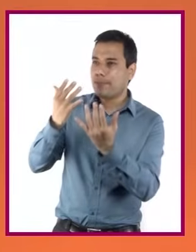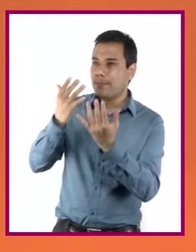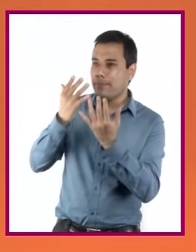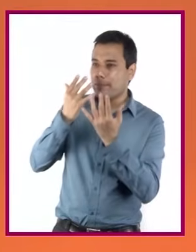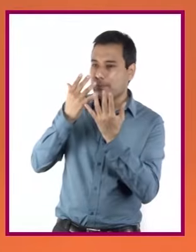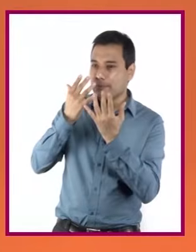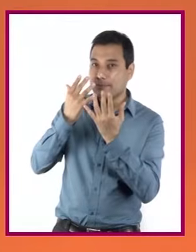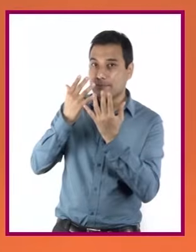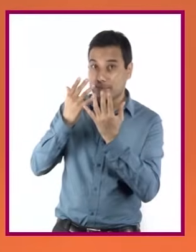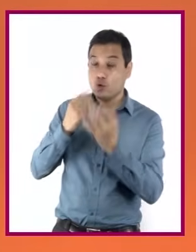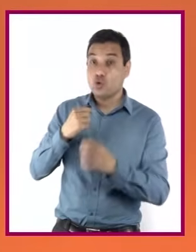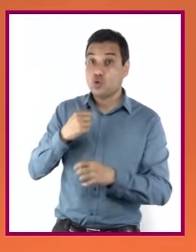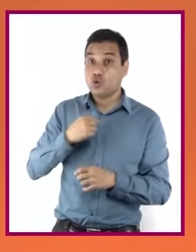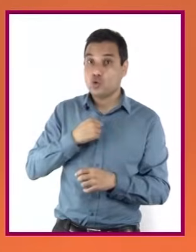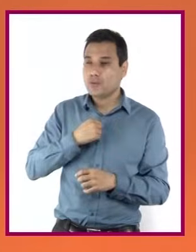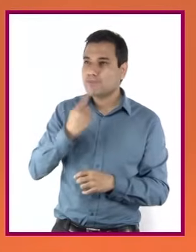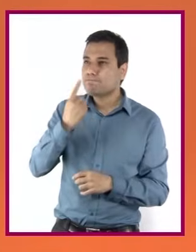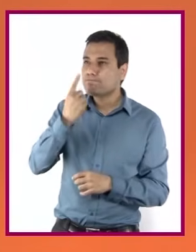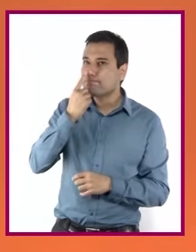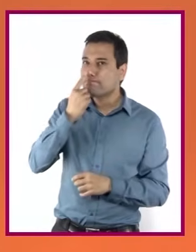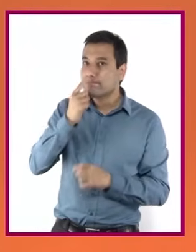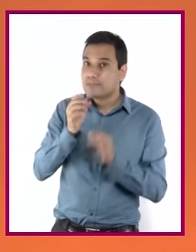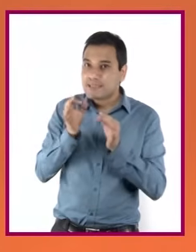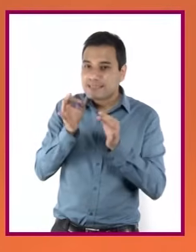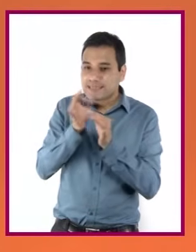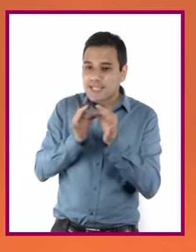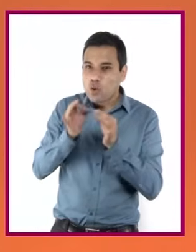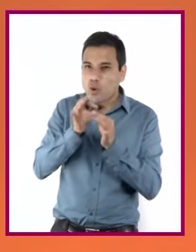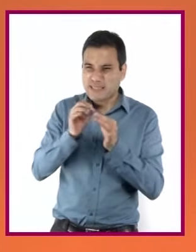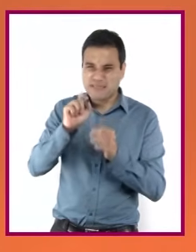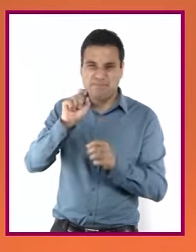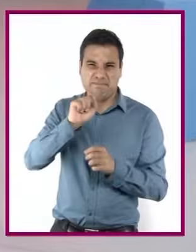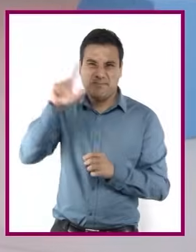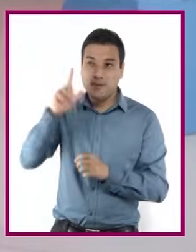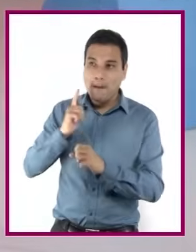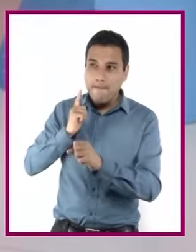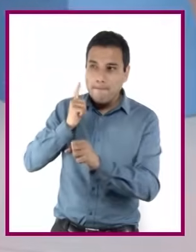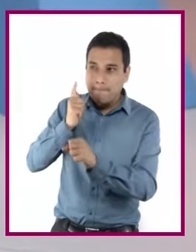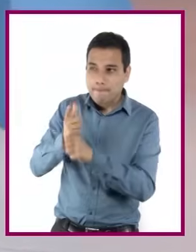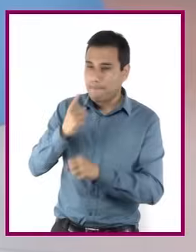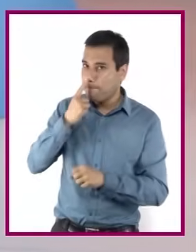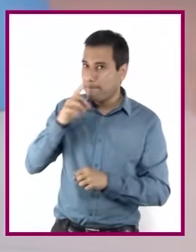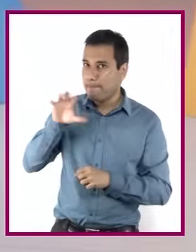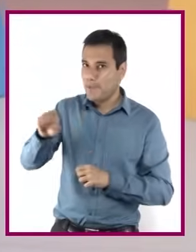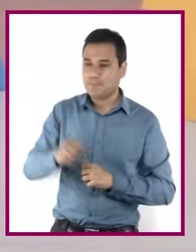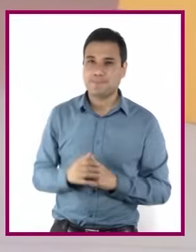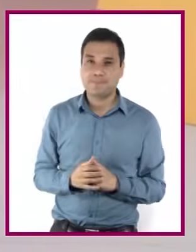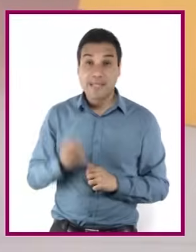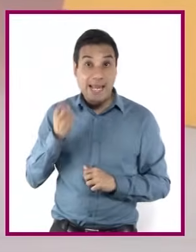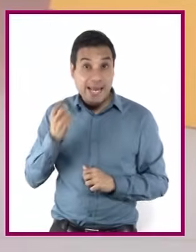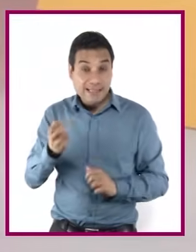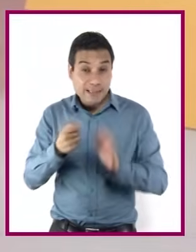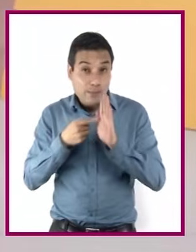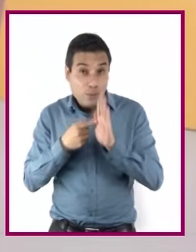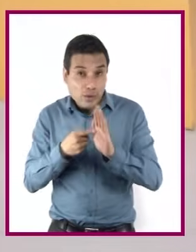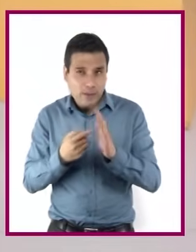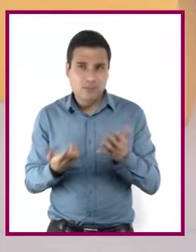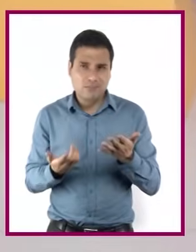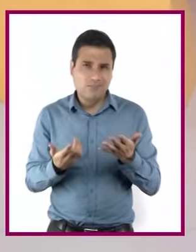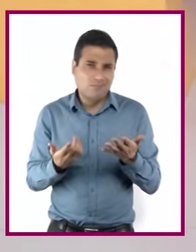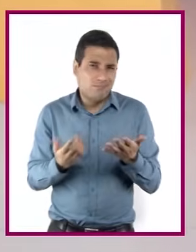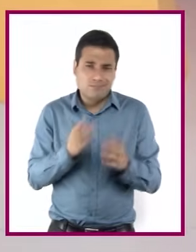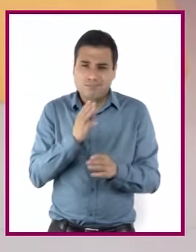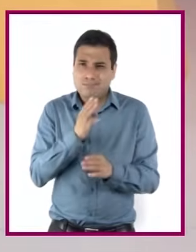nariz, donde son detectadas por células especializadas. El modelo se aplica a toda la materia,